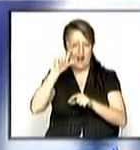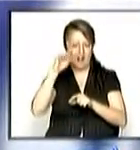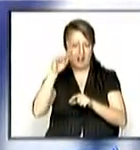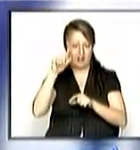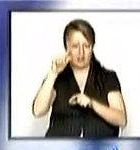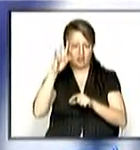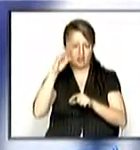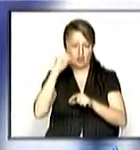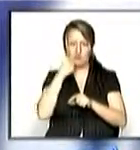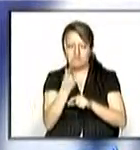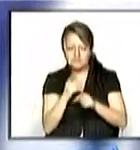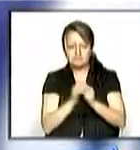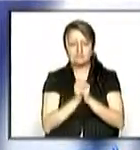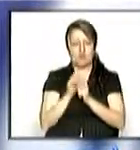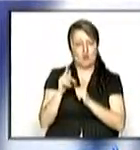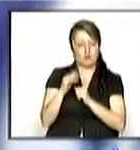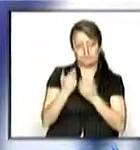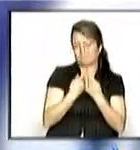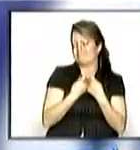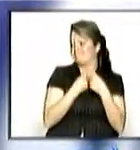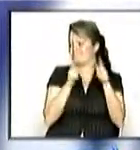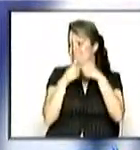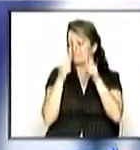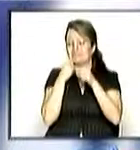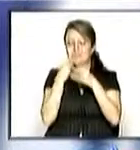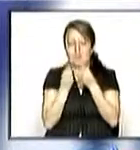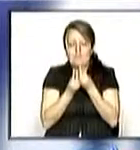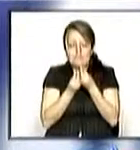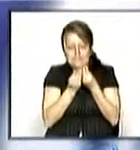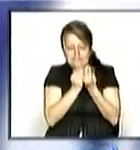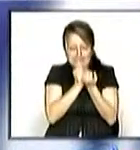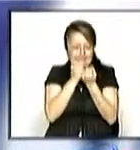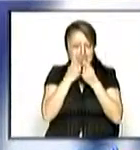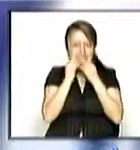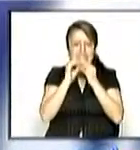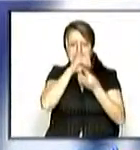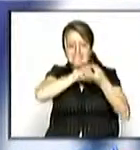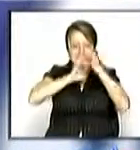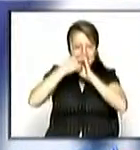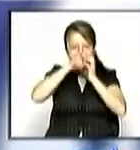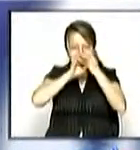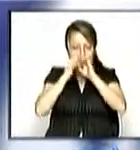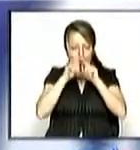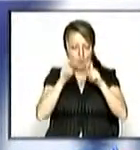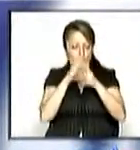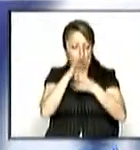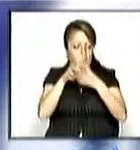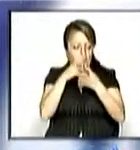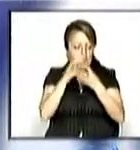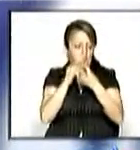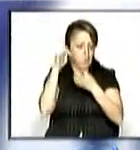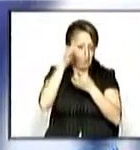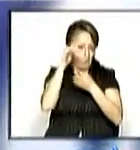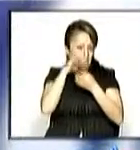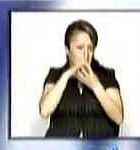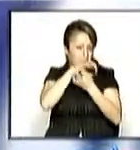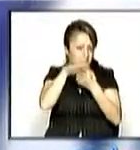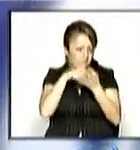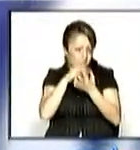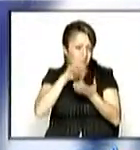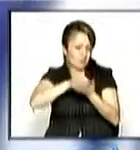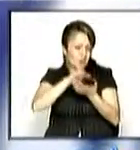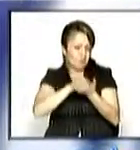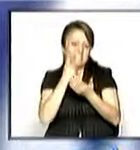una reacción alérgica, la otra es la acumulación a nivel de tejidos de este tipo de metales. Por eso en